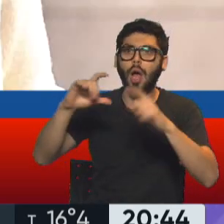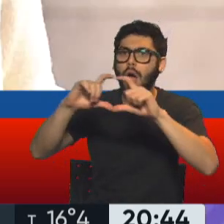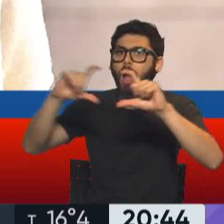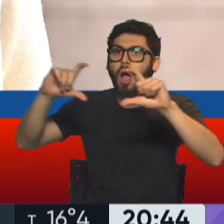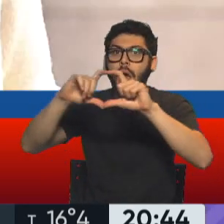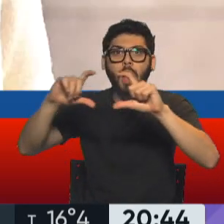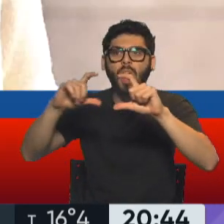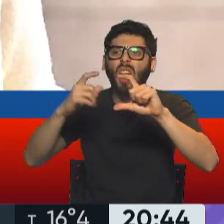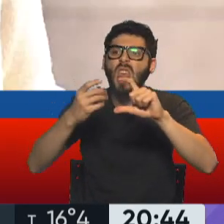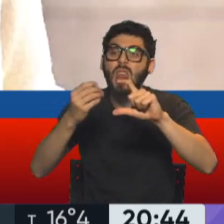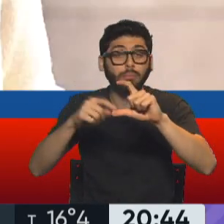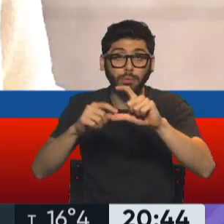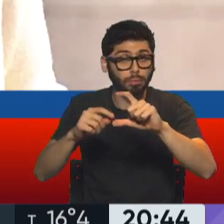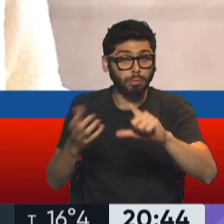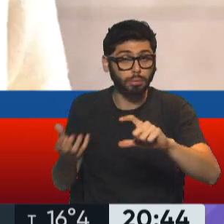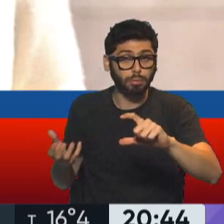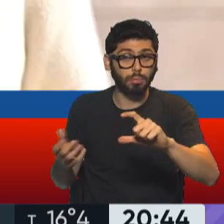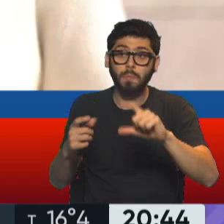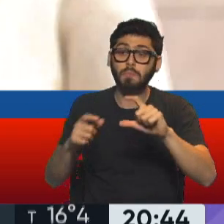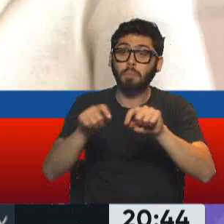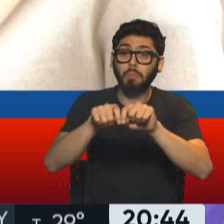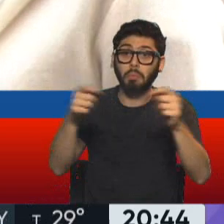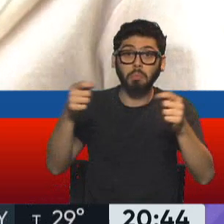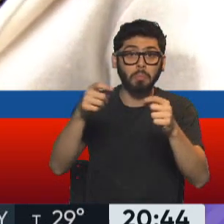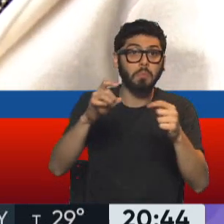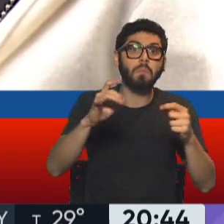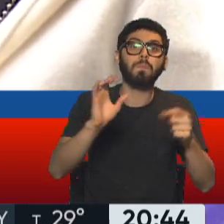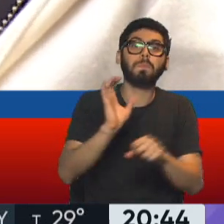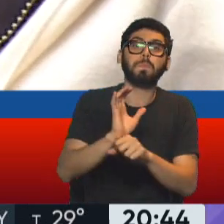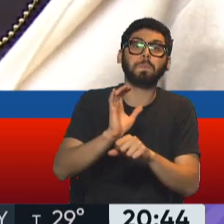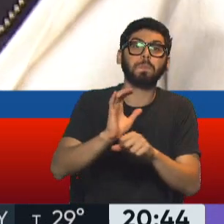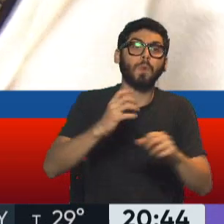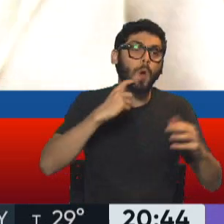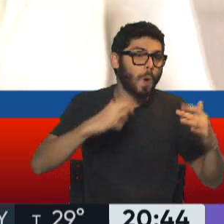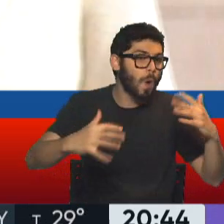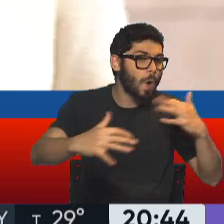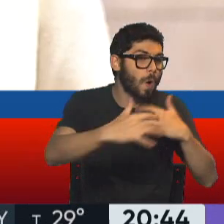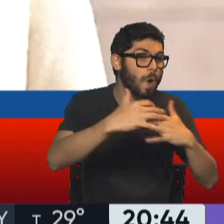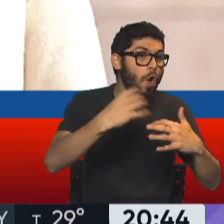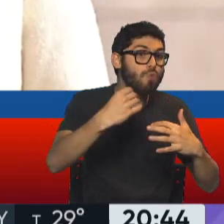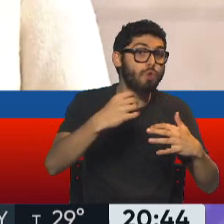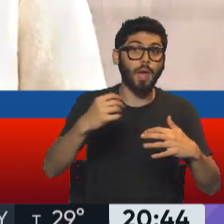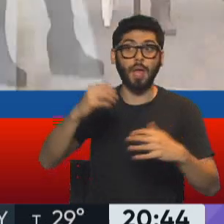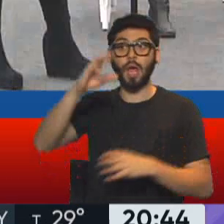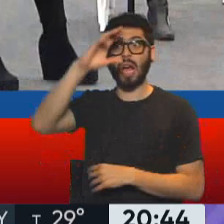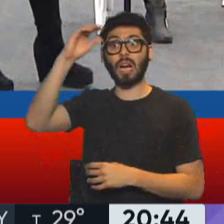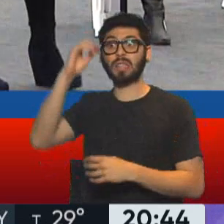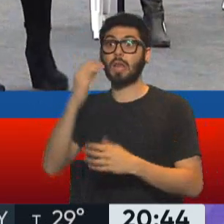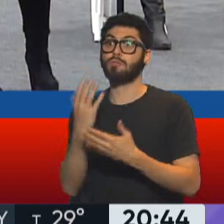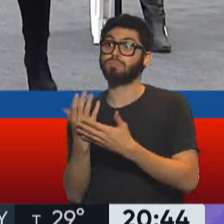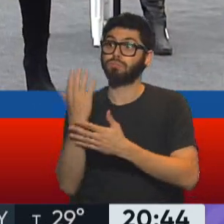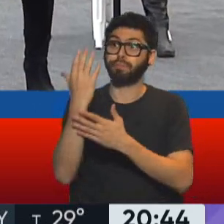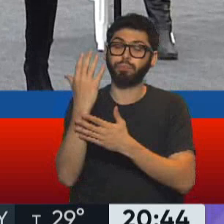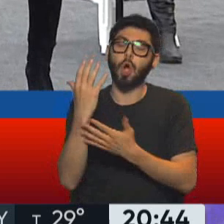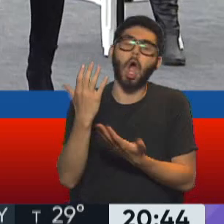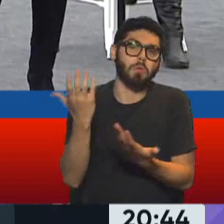desapercibida, solo en ámbito. Solo aparece en la escena pública y en el debate porque aparece Cristina diciendo algo. Esto o lo que diga